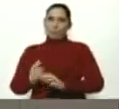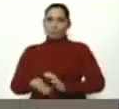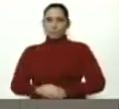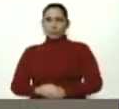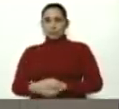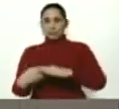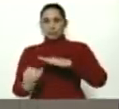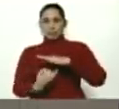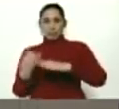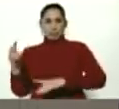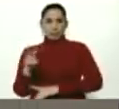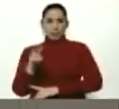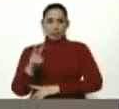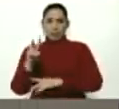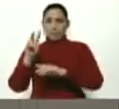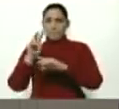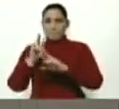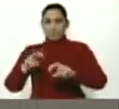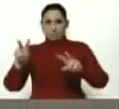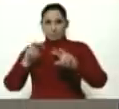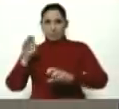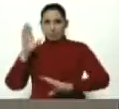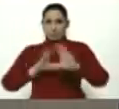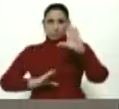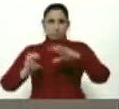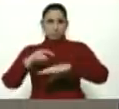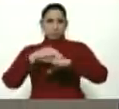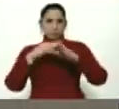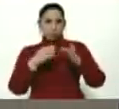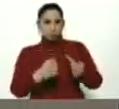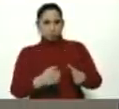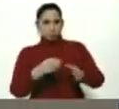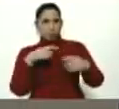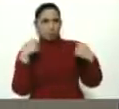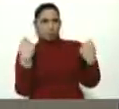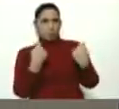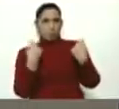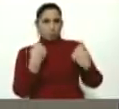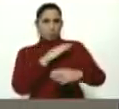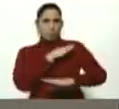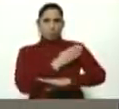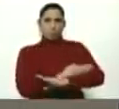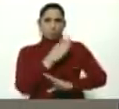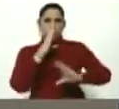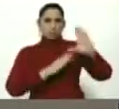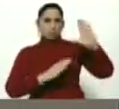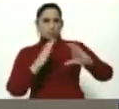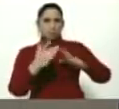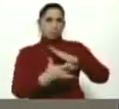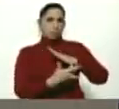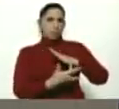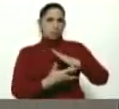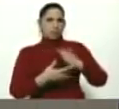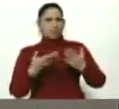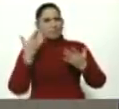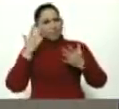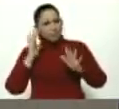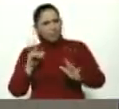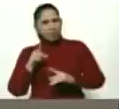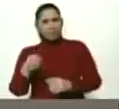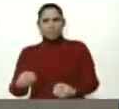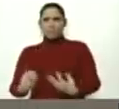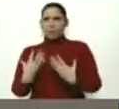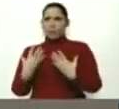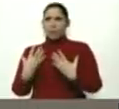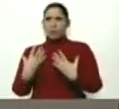Venezolano de Investigaciones Científicas y del Ministerio del Poder Popular para la Ciencia y la Tecnología, pero diera la impresión de que este es un virus